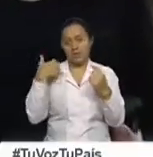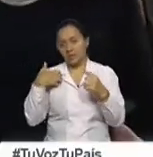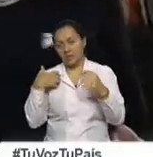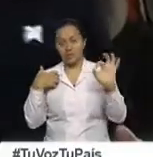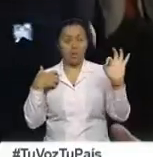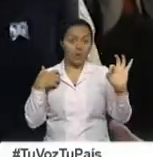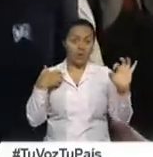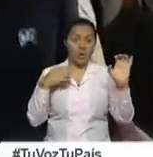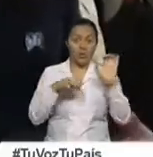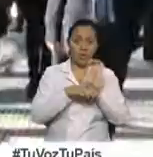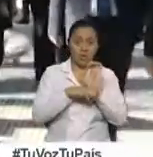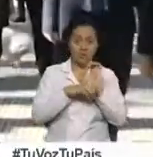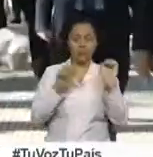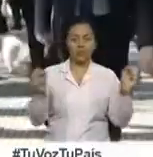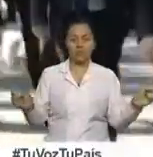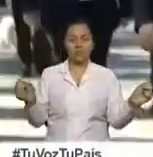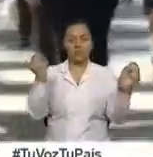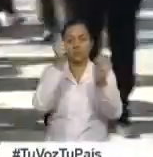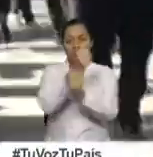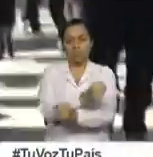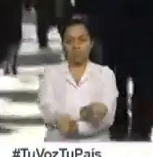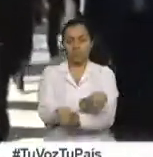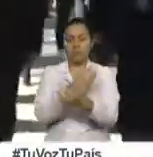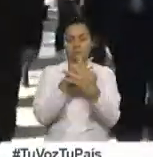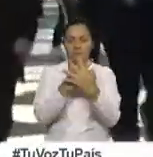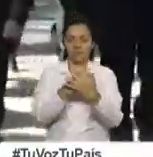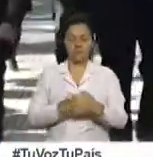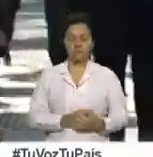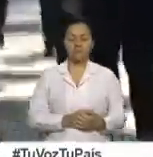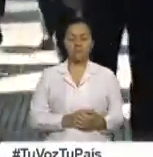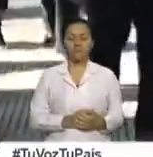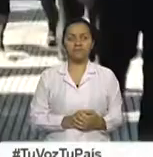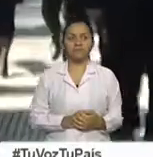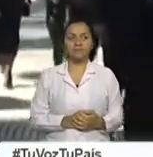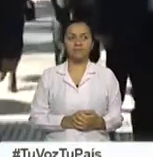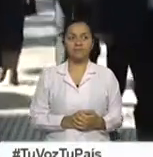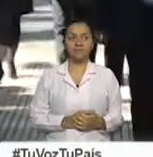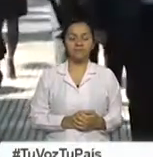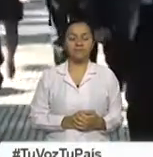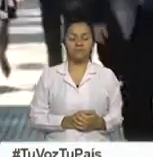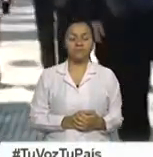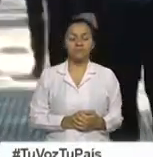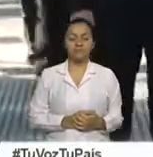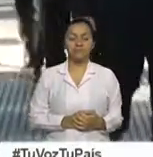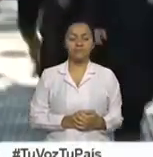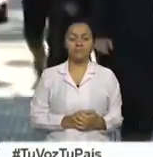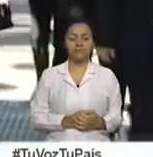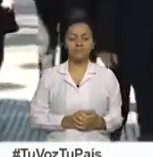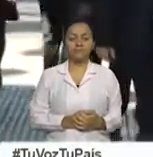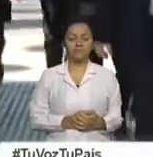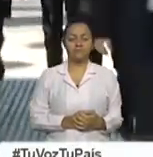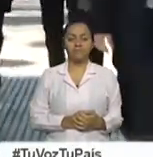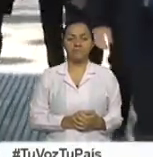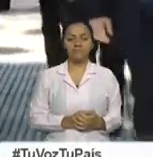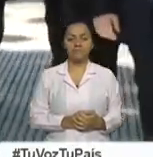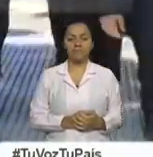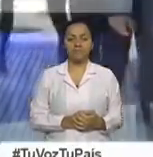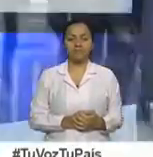del convenio pueda ser cumplida en el estado del cual sea nacional. Caterine Morejón, Noticiero Ciudadano.